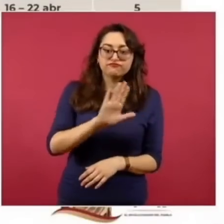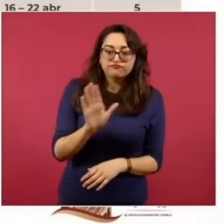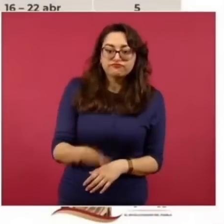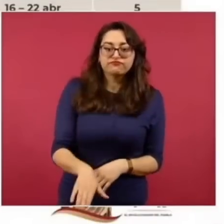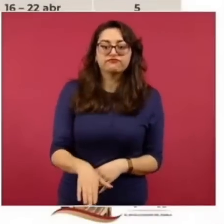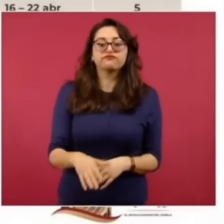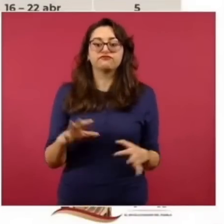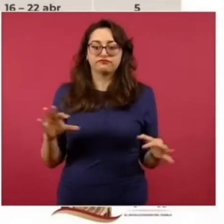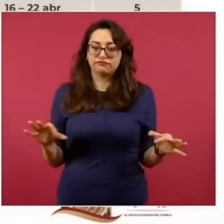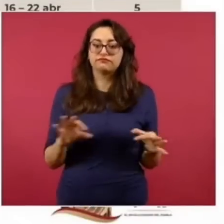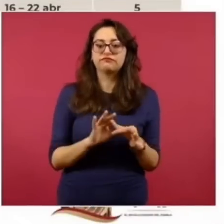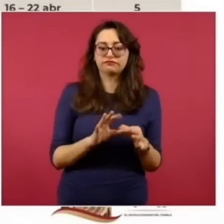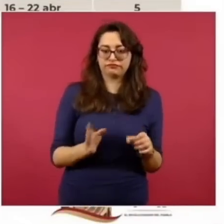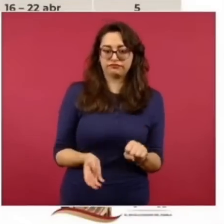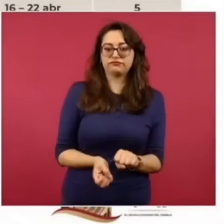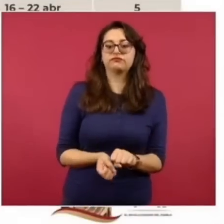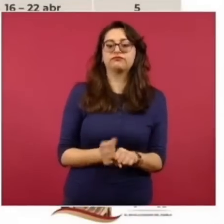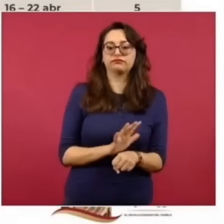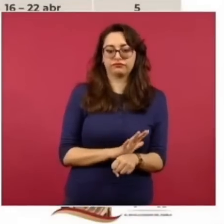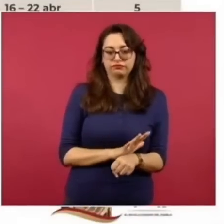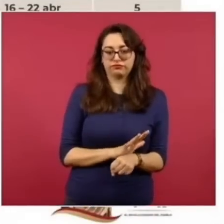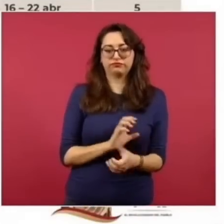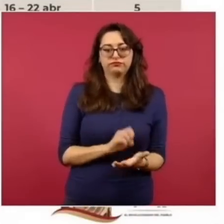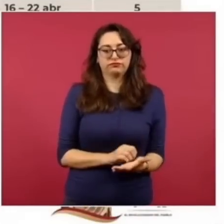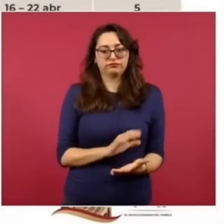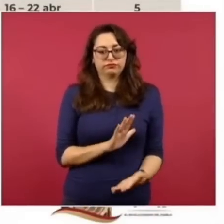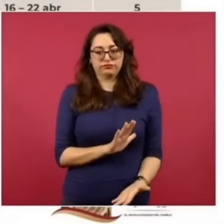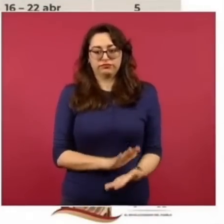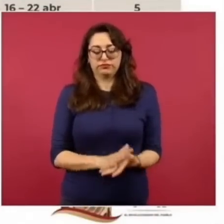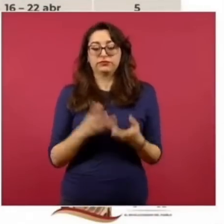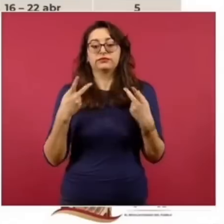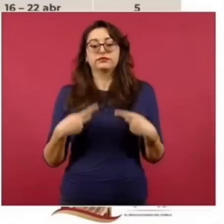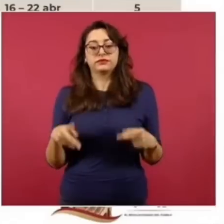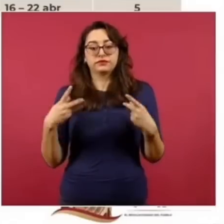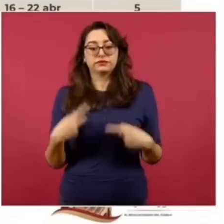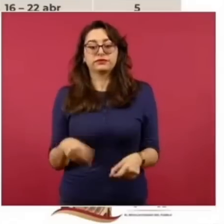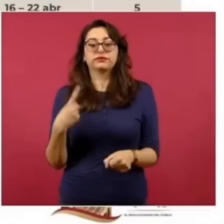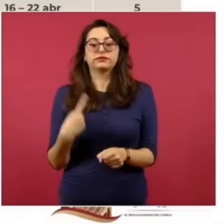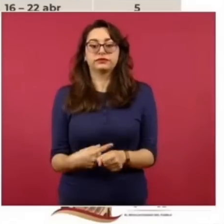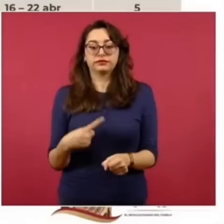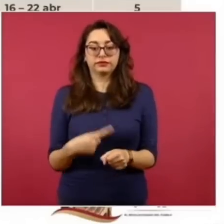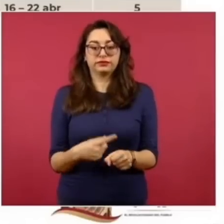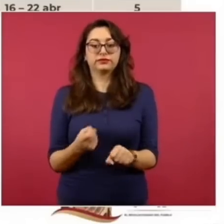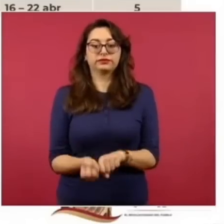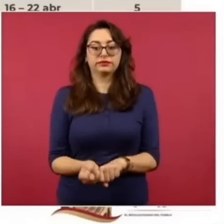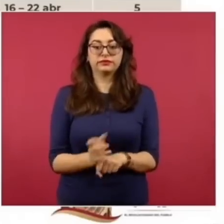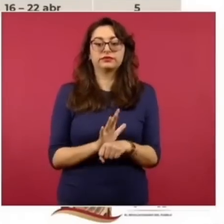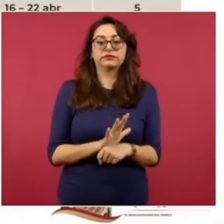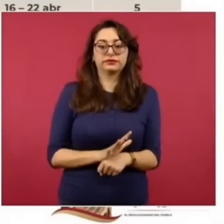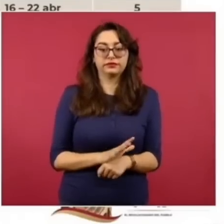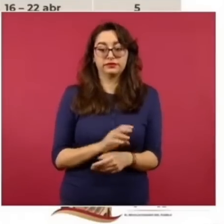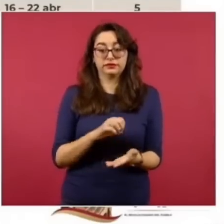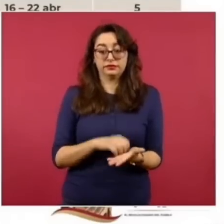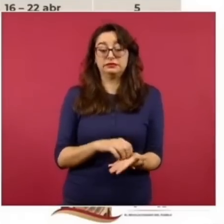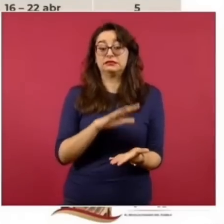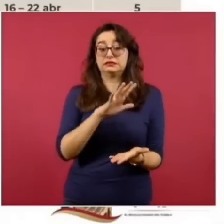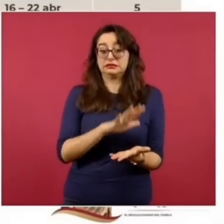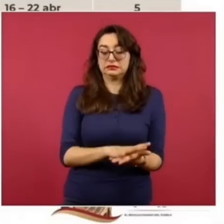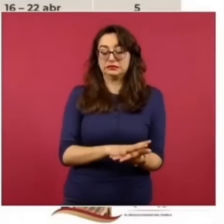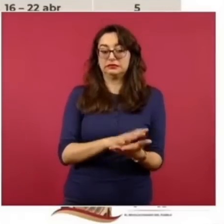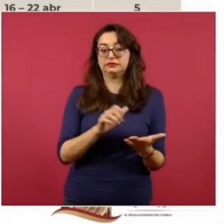están asociadas con COVID y que se documentan como tales en los registros médicos o en los certificados de